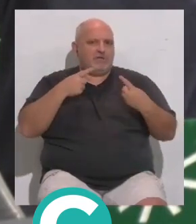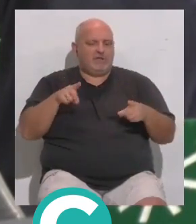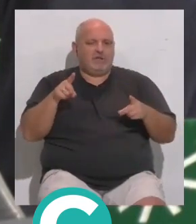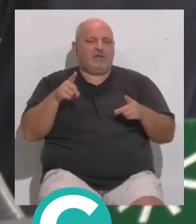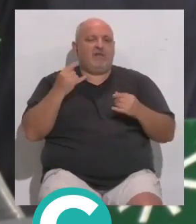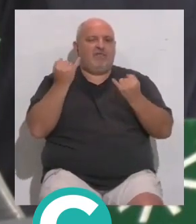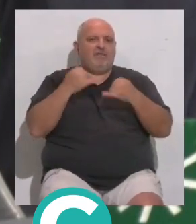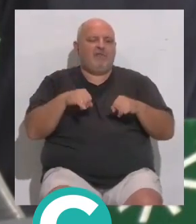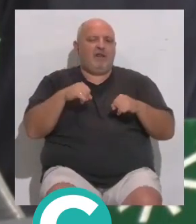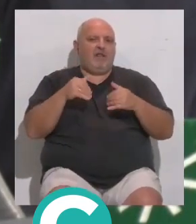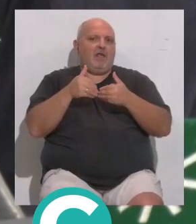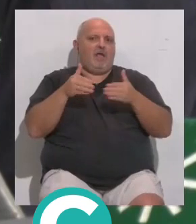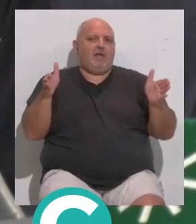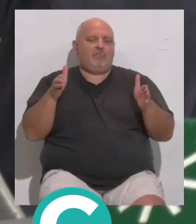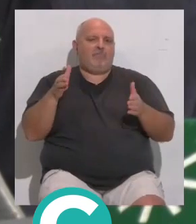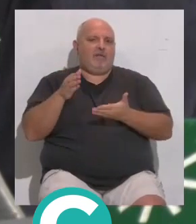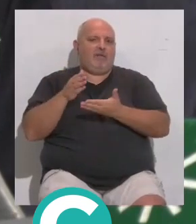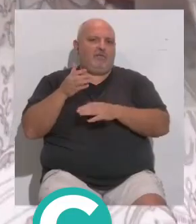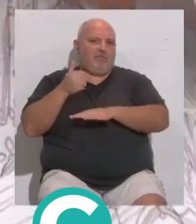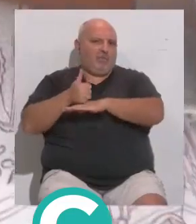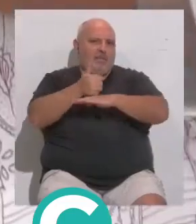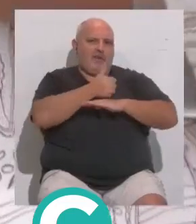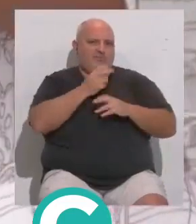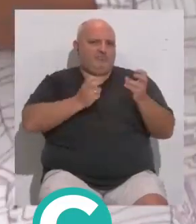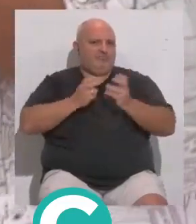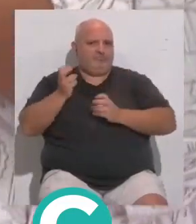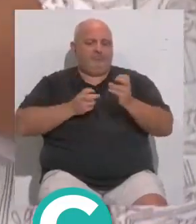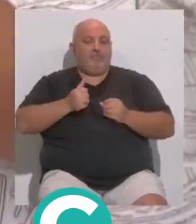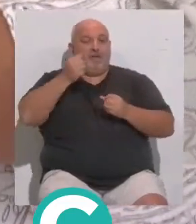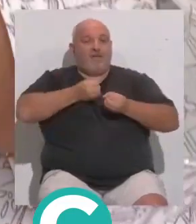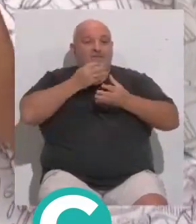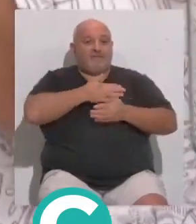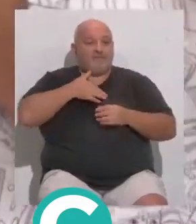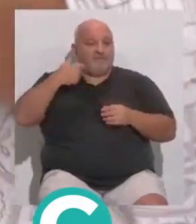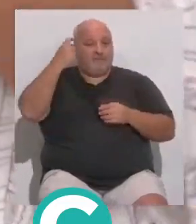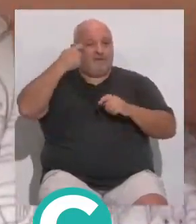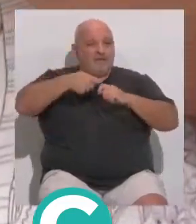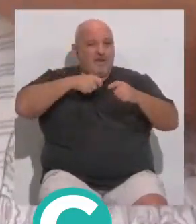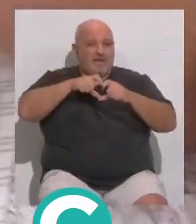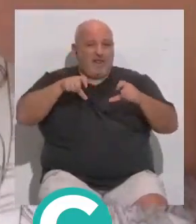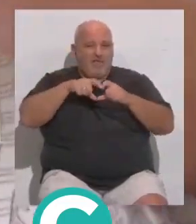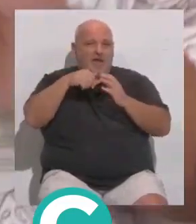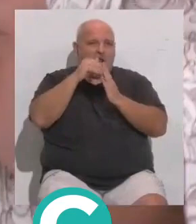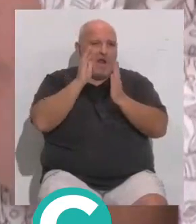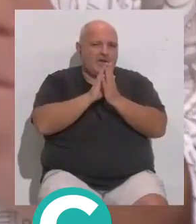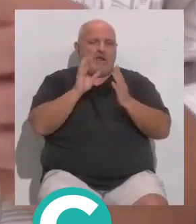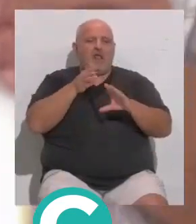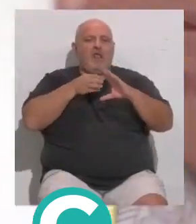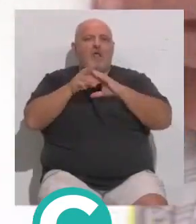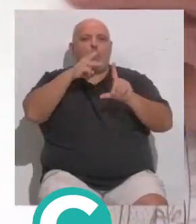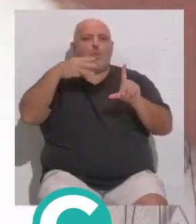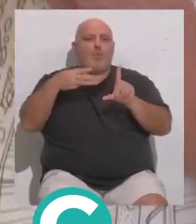que el festival abra sus puertas a la ciudadanía. Para más información sobre venta de entradas y cartel, acudir a la